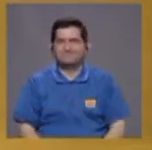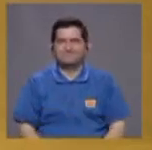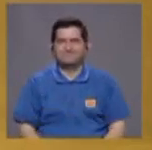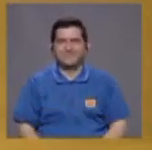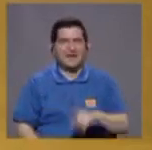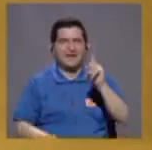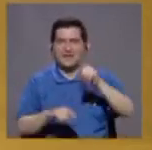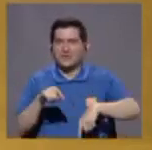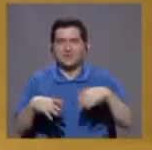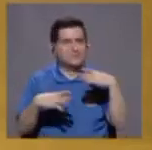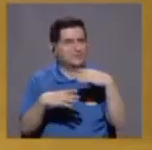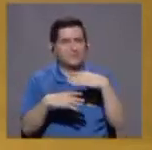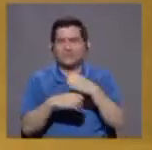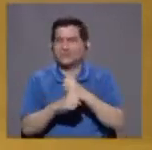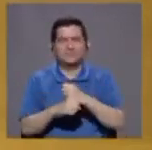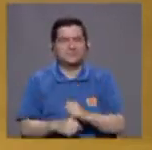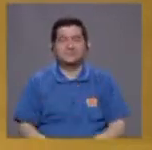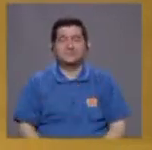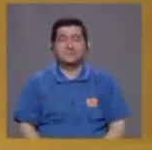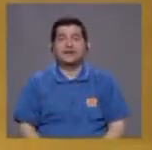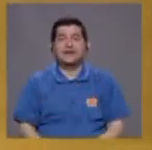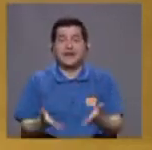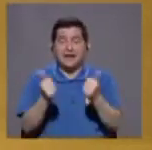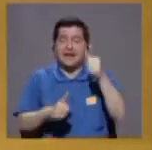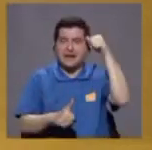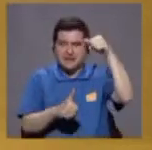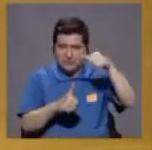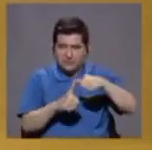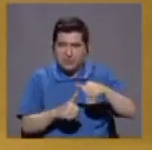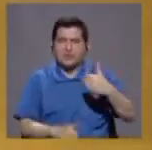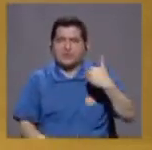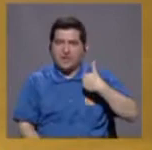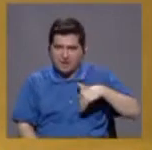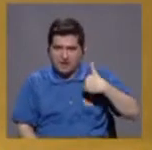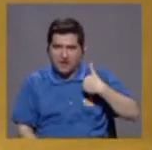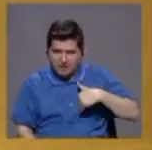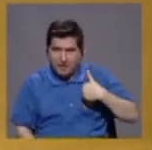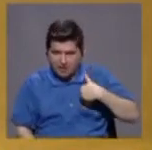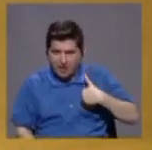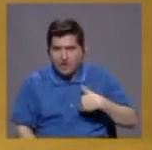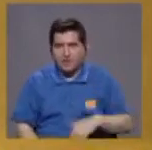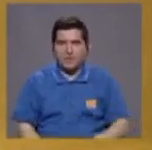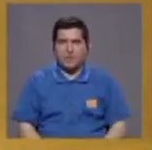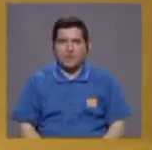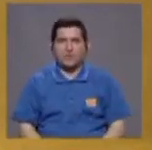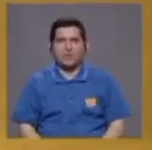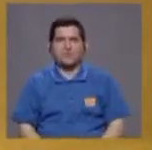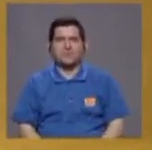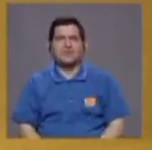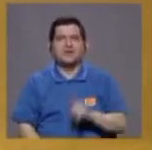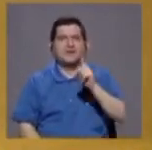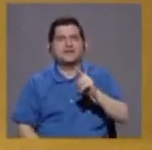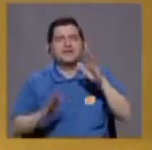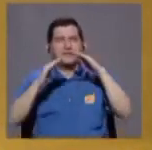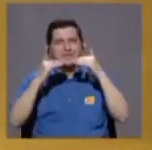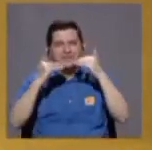no es así, pero queremos recordar al amigo, al hombre de aquella